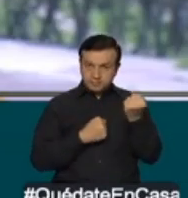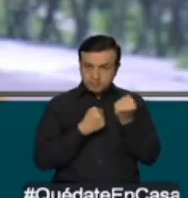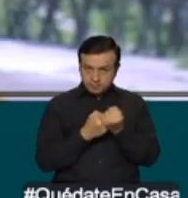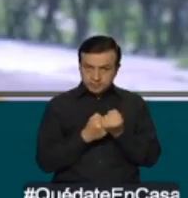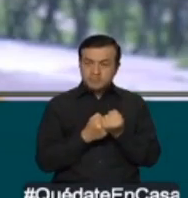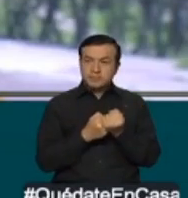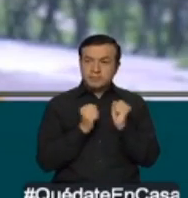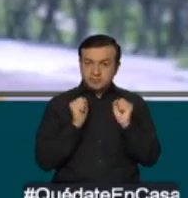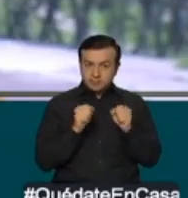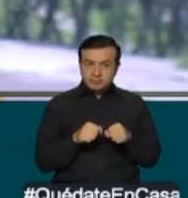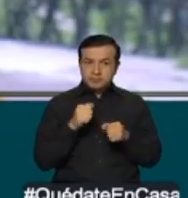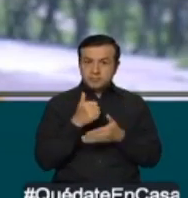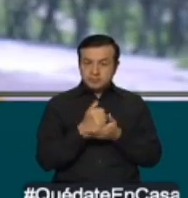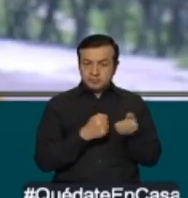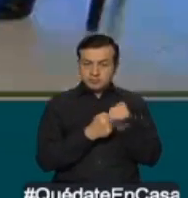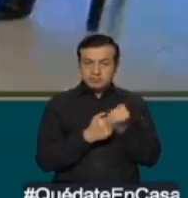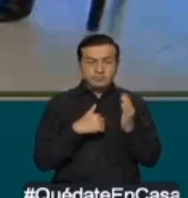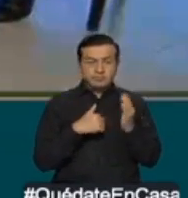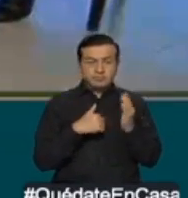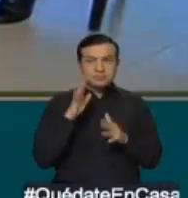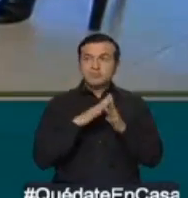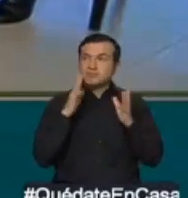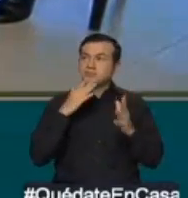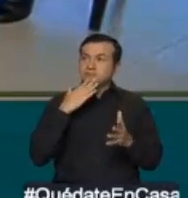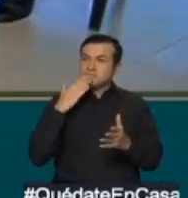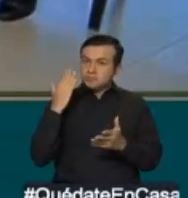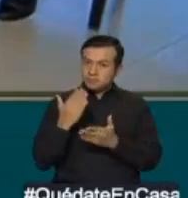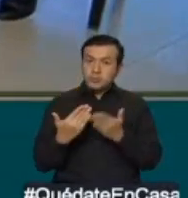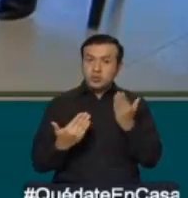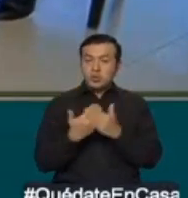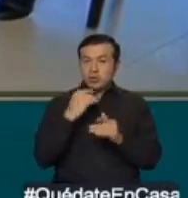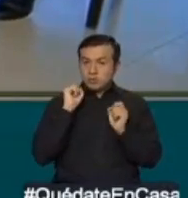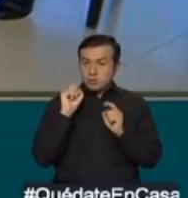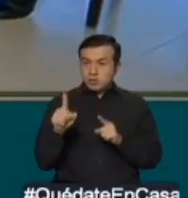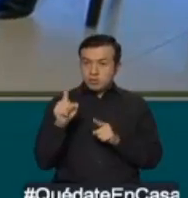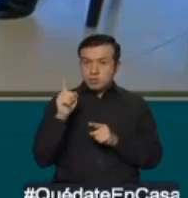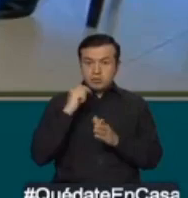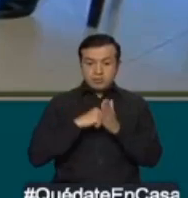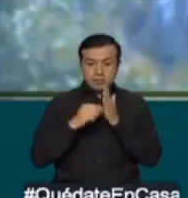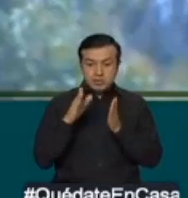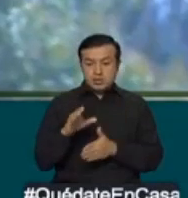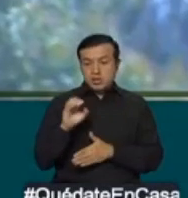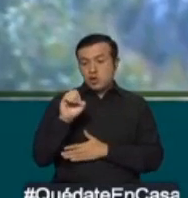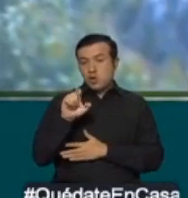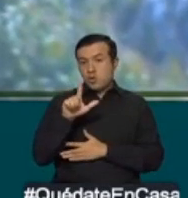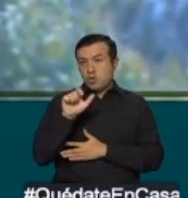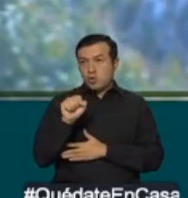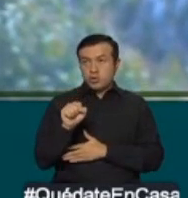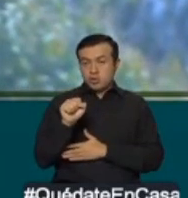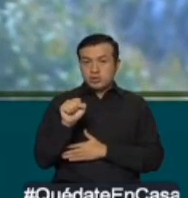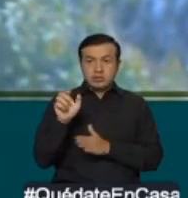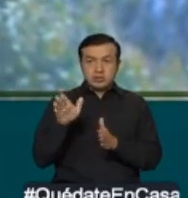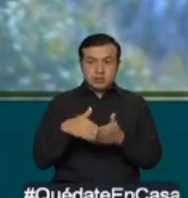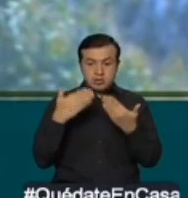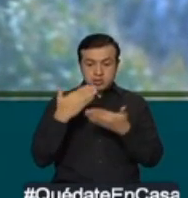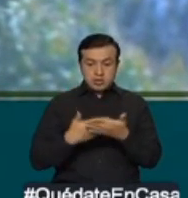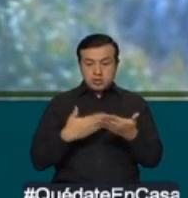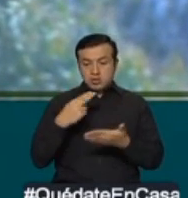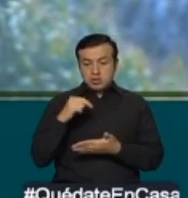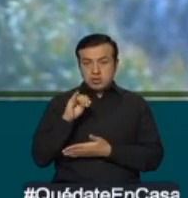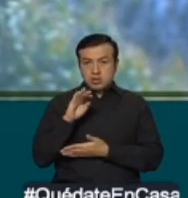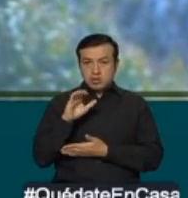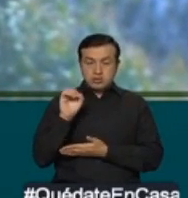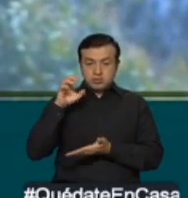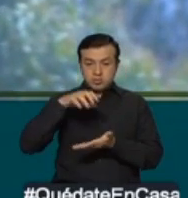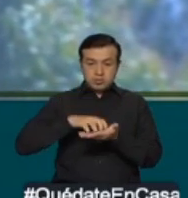los que si podemos tenemos que ayudar más muchas gracias ministro nueva inquietud para la ministra ocles marlon martínez de diario la nación de la